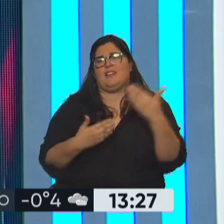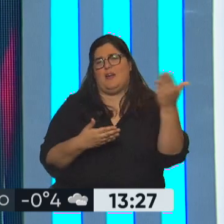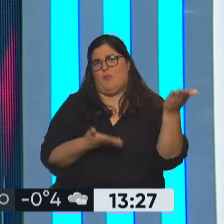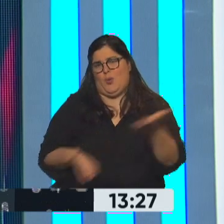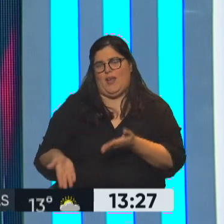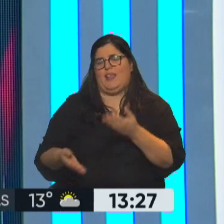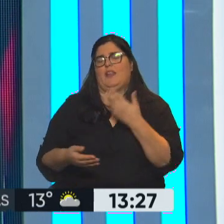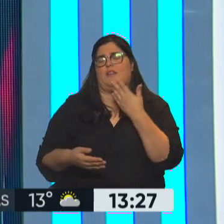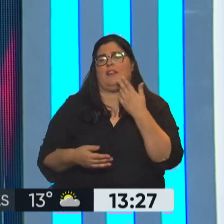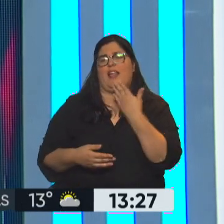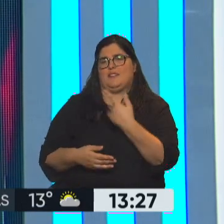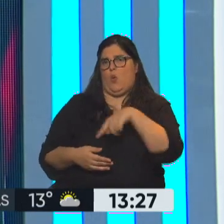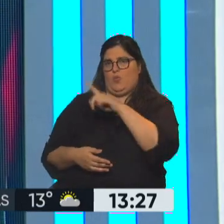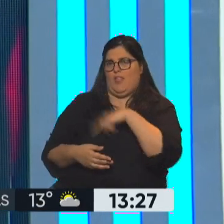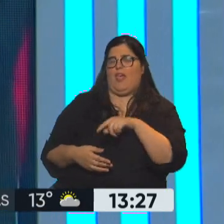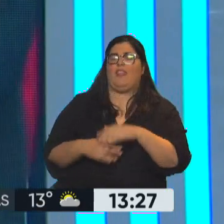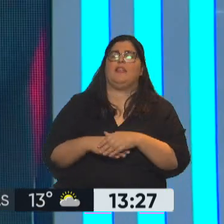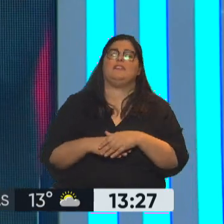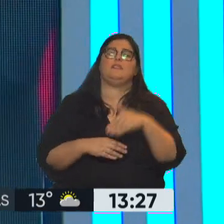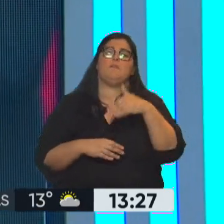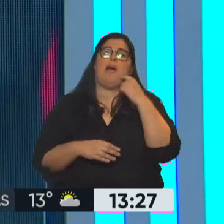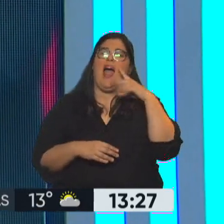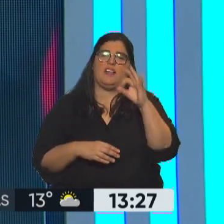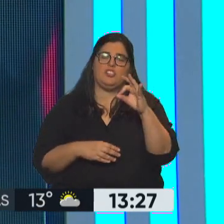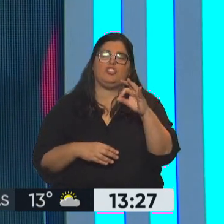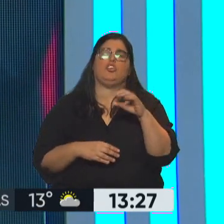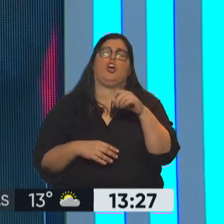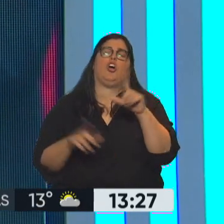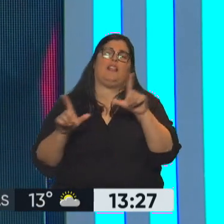Un placer. Gracias a ¿eh? ustedes. Marcio Resende en esta edición de Televisión Pública Noticias Internacional.